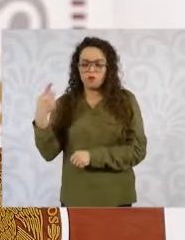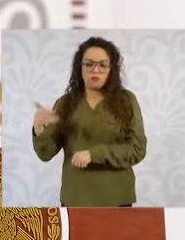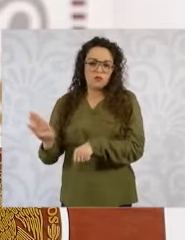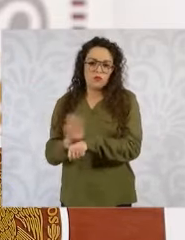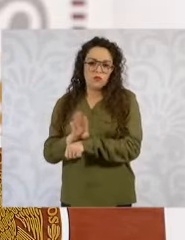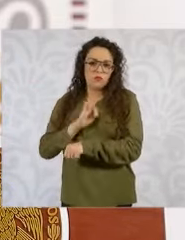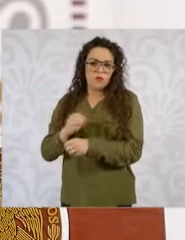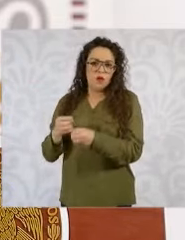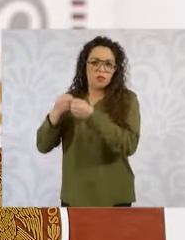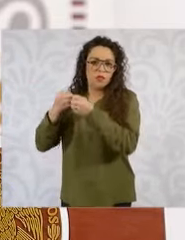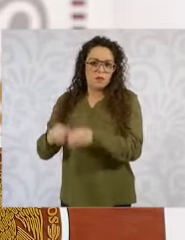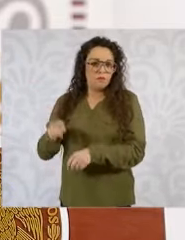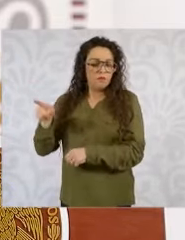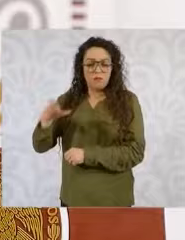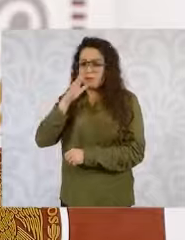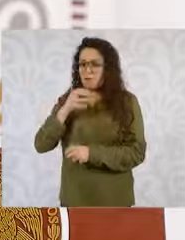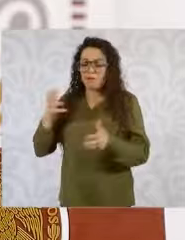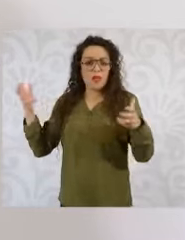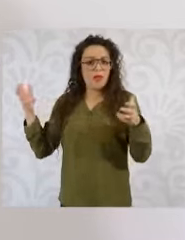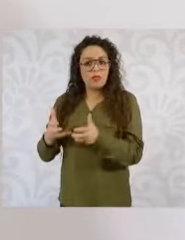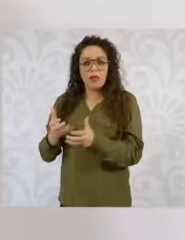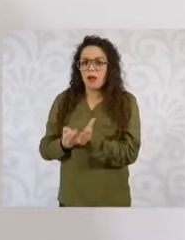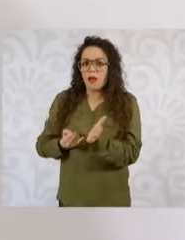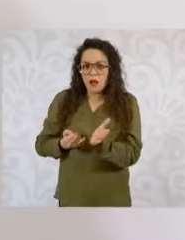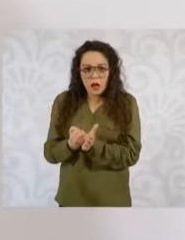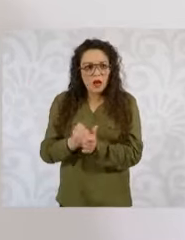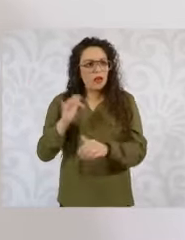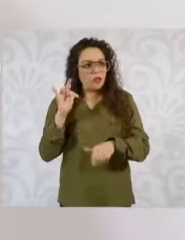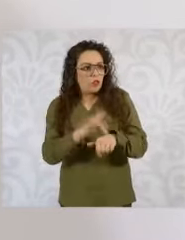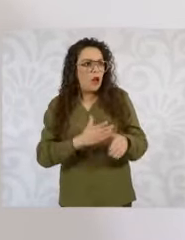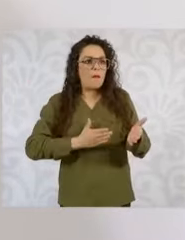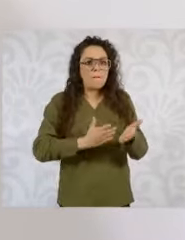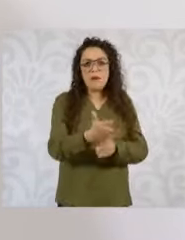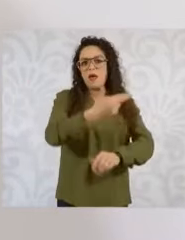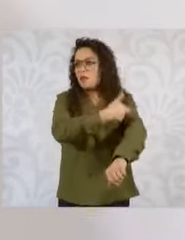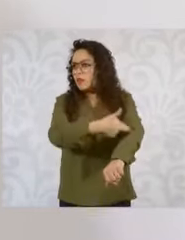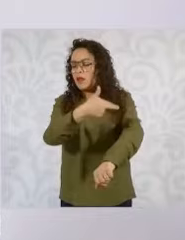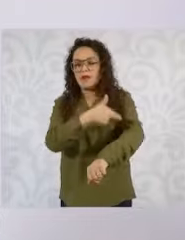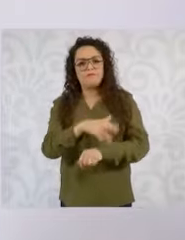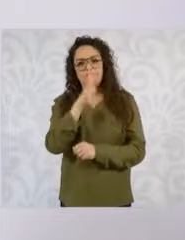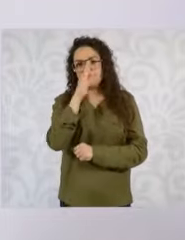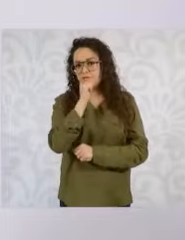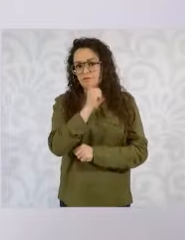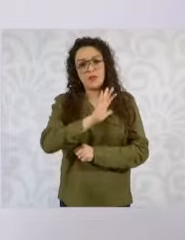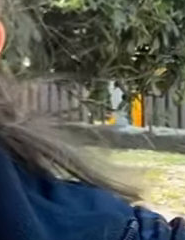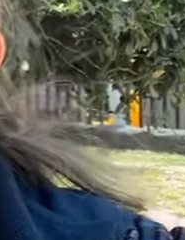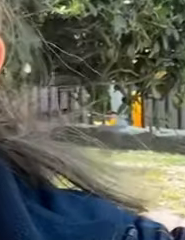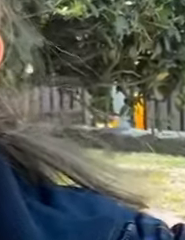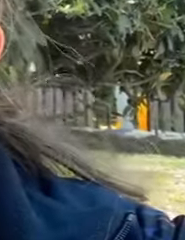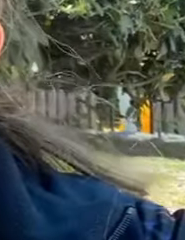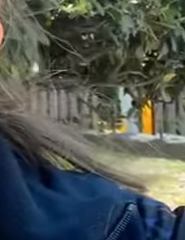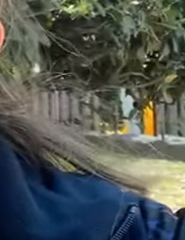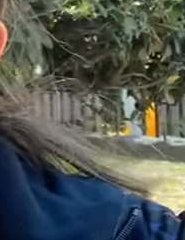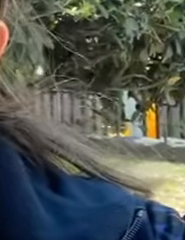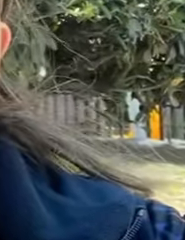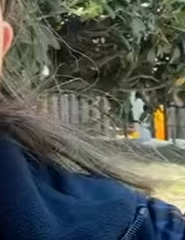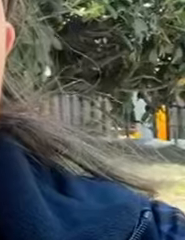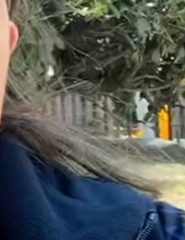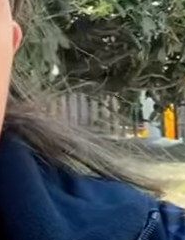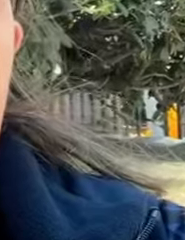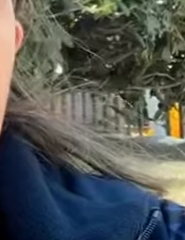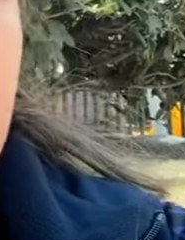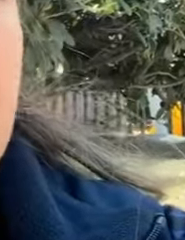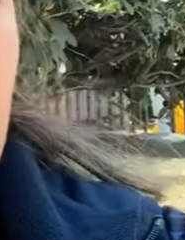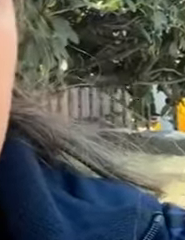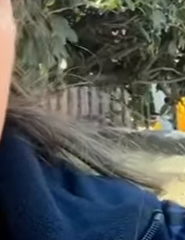estando impedidos para resolver y están trastocando y desafiando el orden constitucional. En otro de los temas